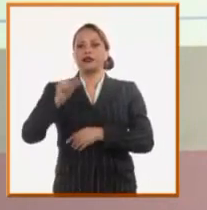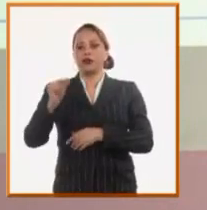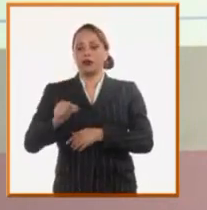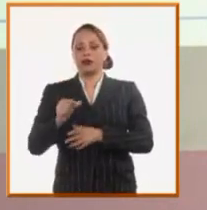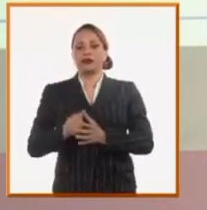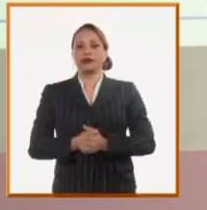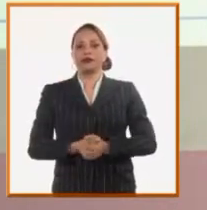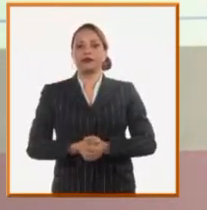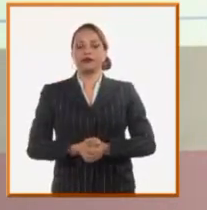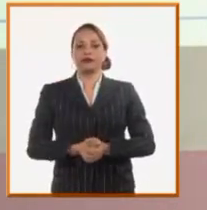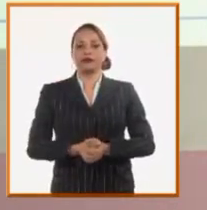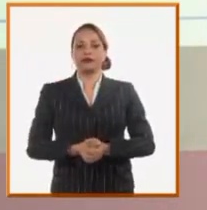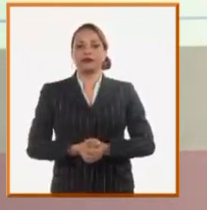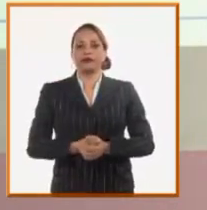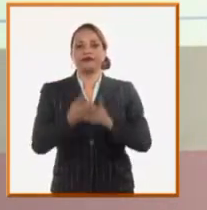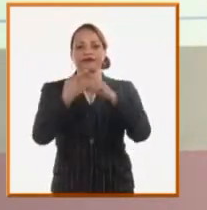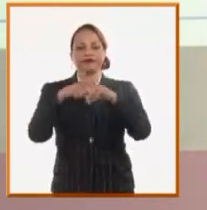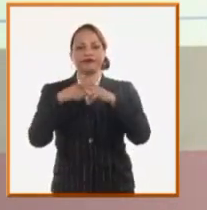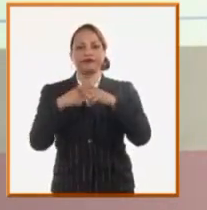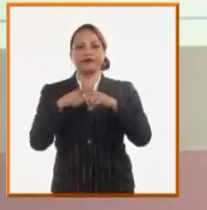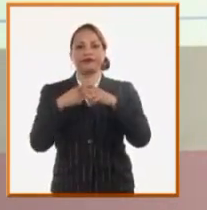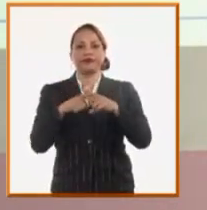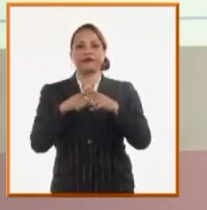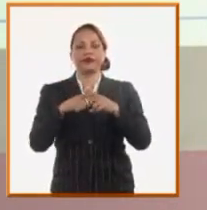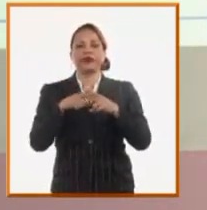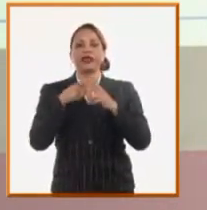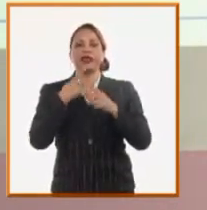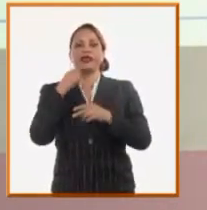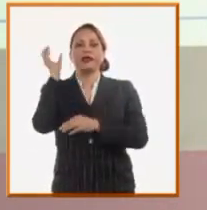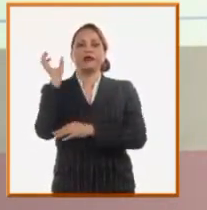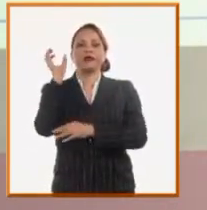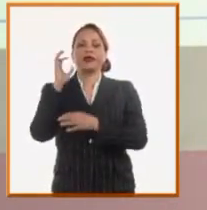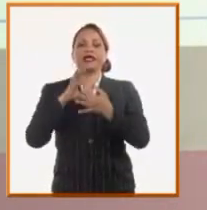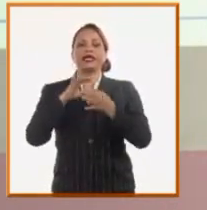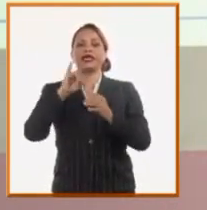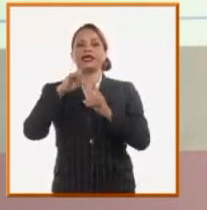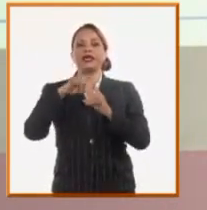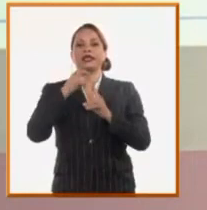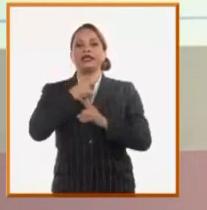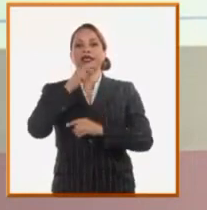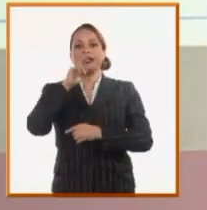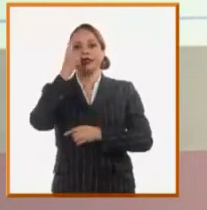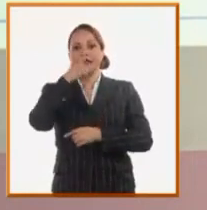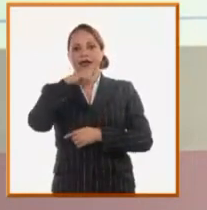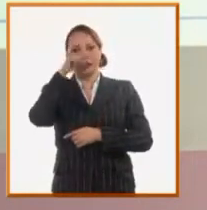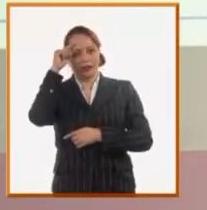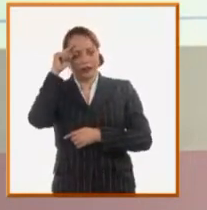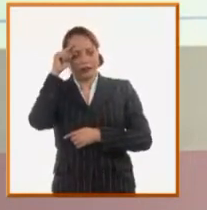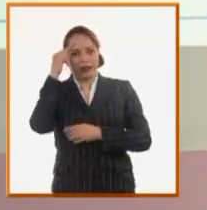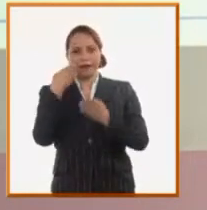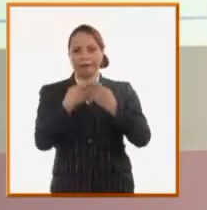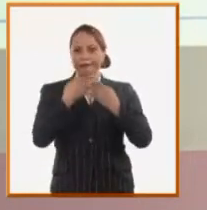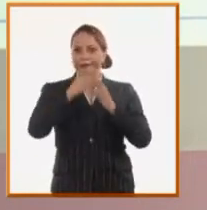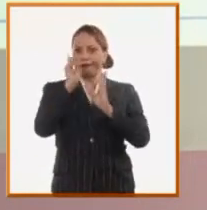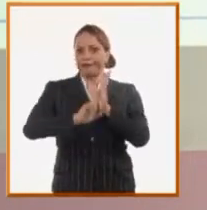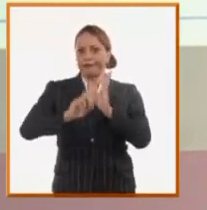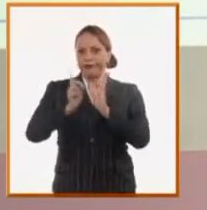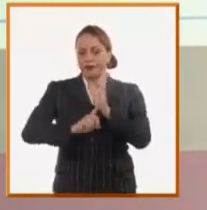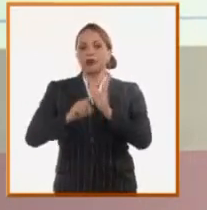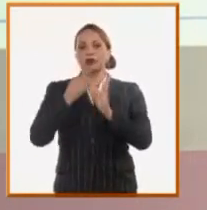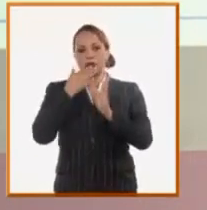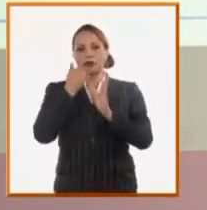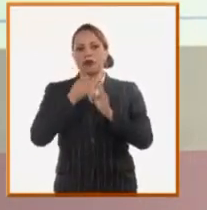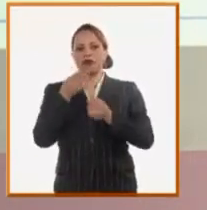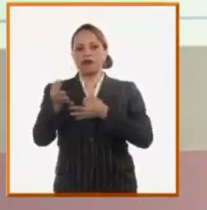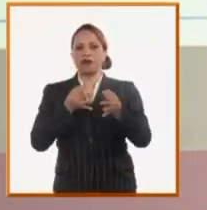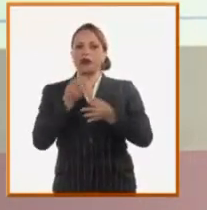Está la reparación capital de la Antonio Guitera, que también nos va a permitir operar con mayor confiabilidad el sistema eléctrico